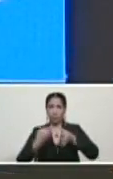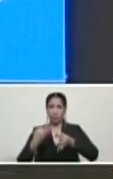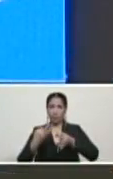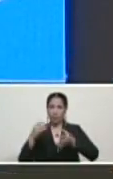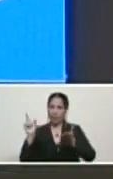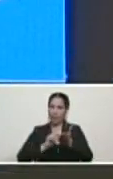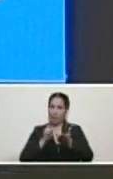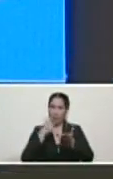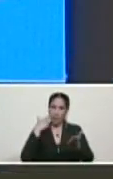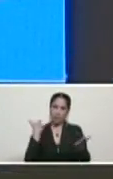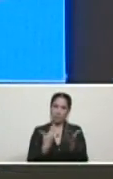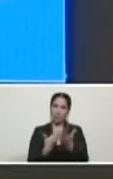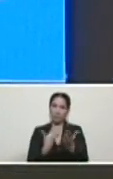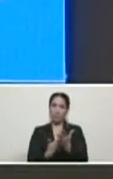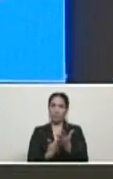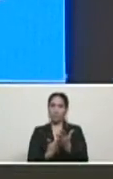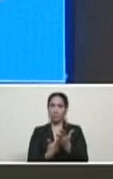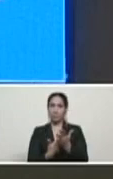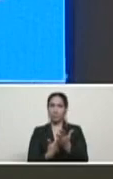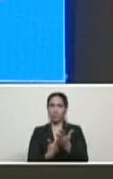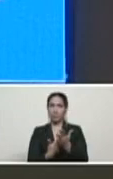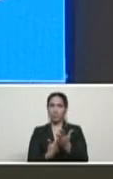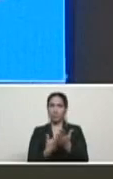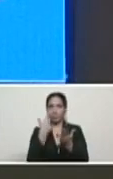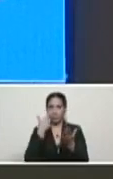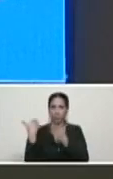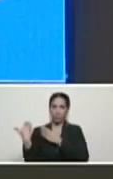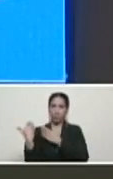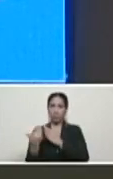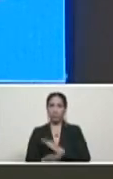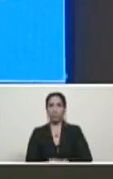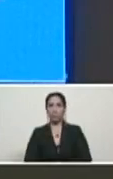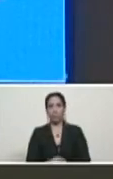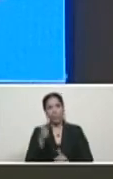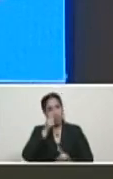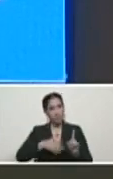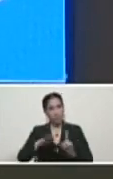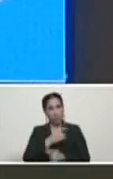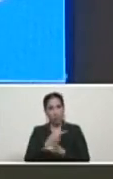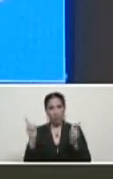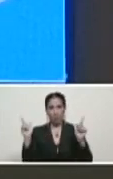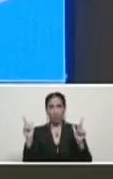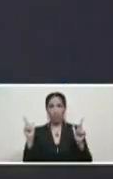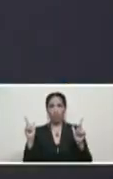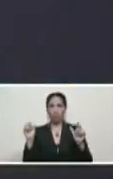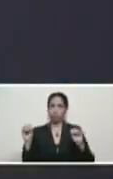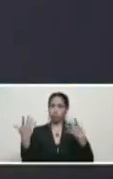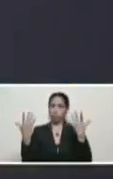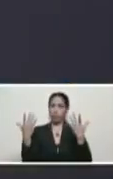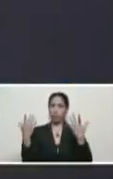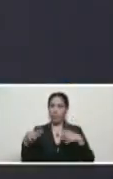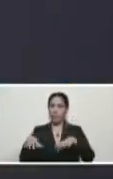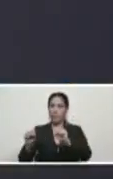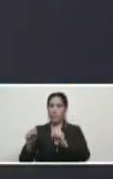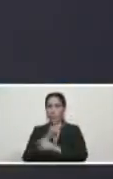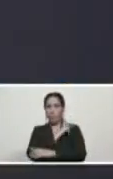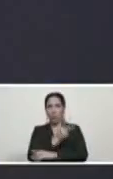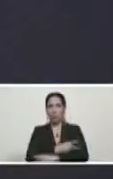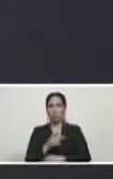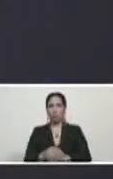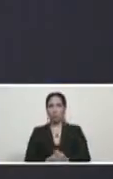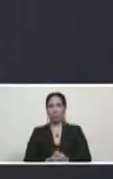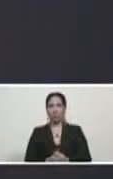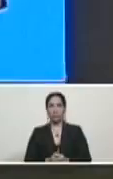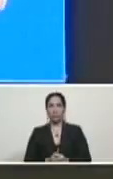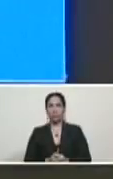comprueba en este libro, Pueblos Libres Vencen Imperios Poderosos, Ernesto Villegas,